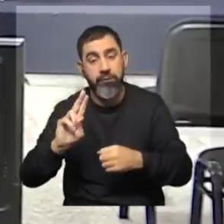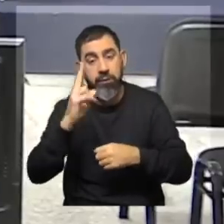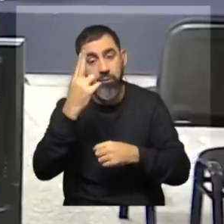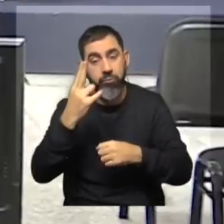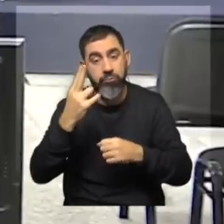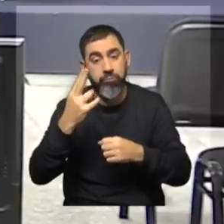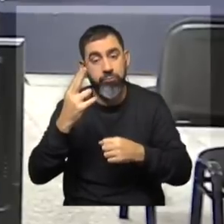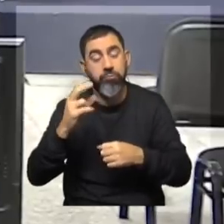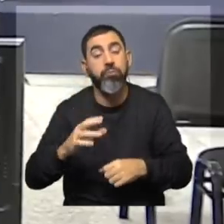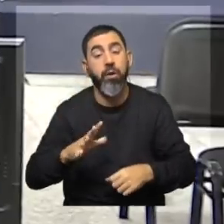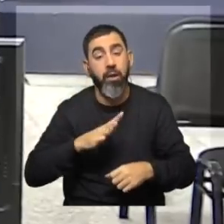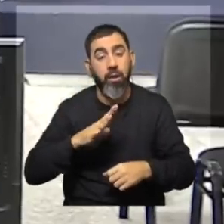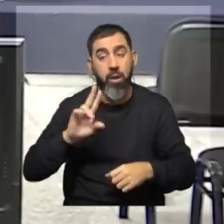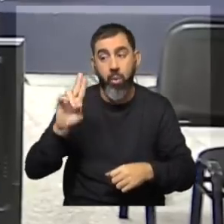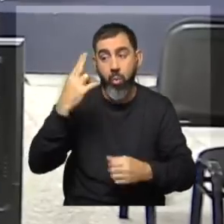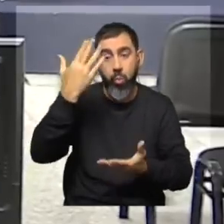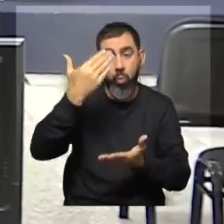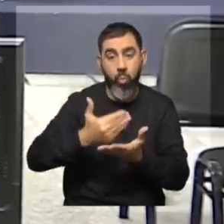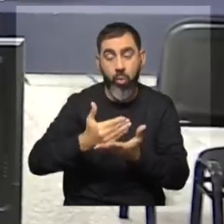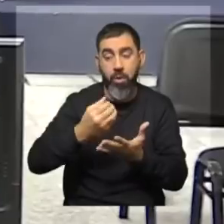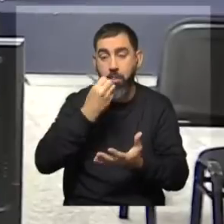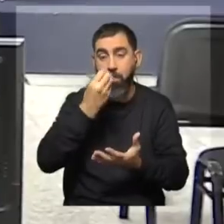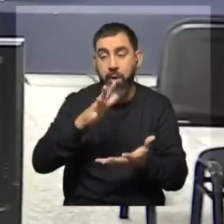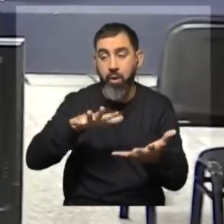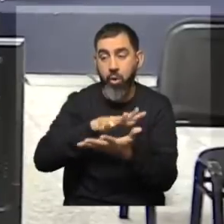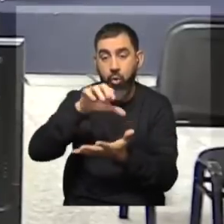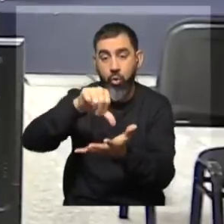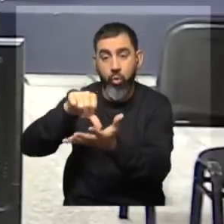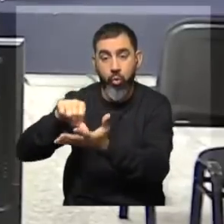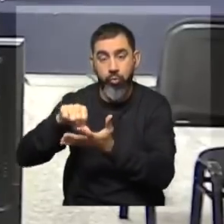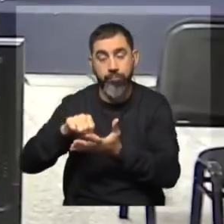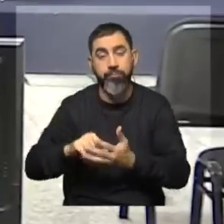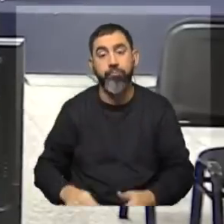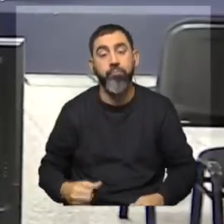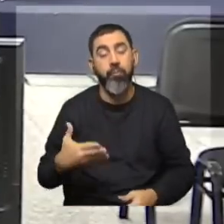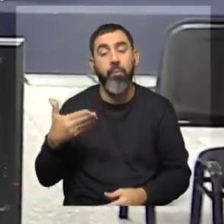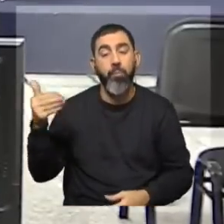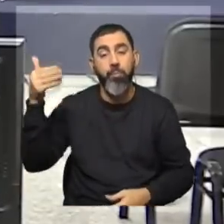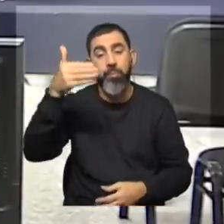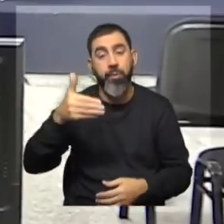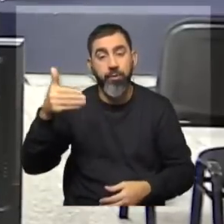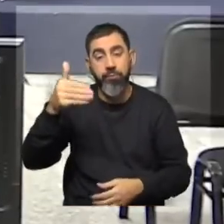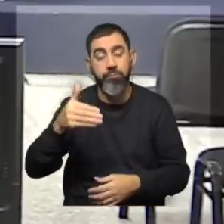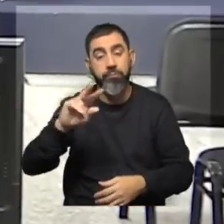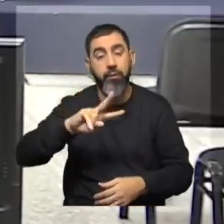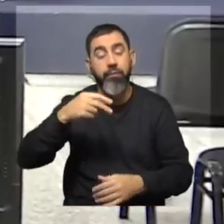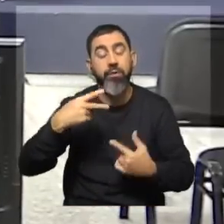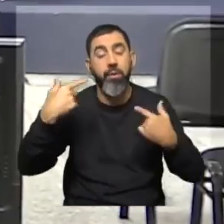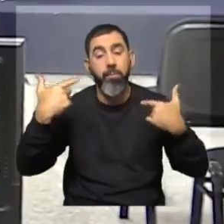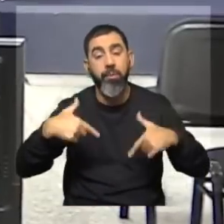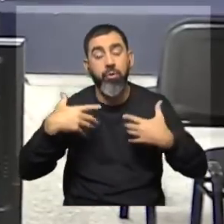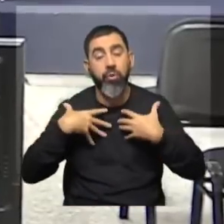país que ha posicionado a nuestro país en la región por este proceso van a estar participando aquí el viceministro